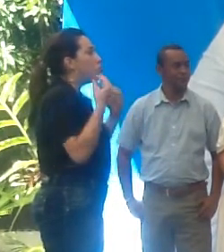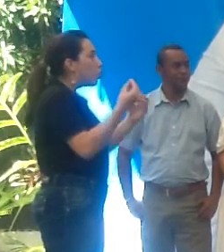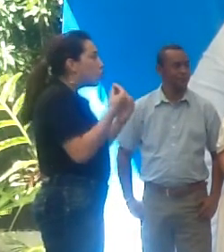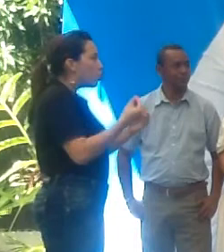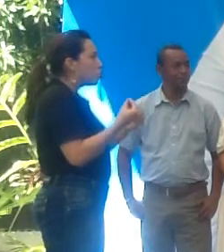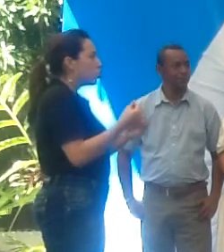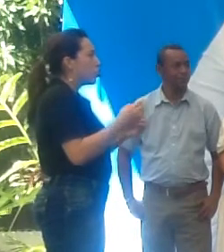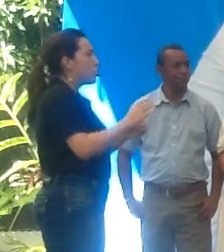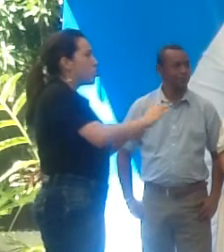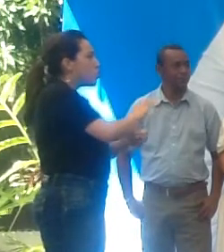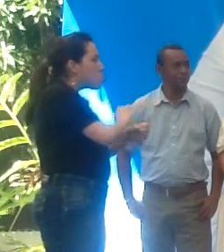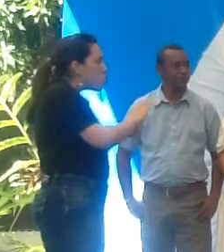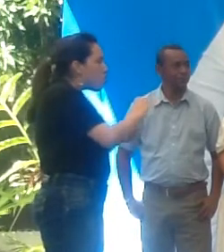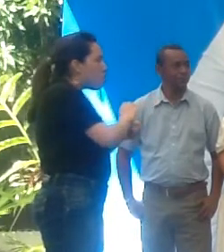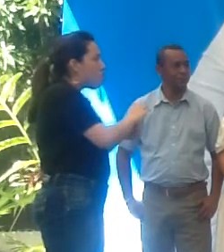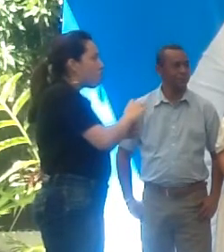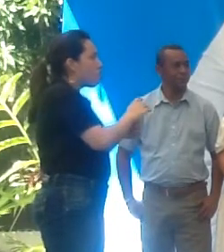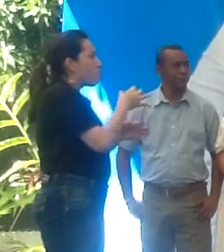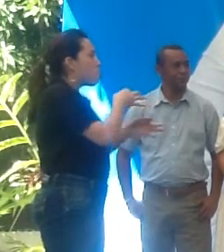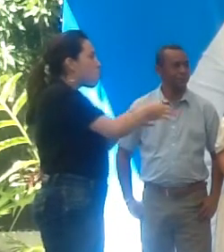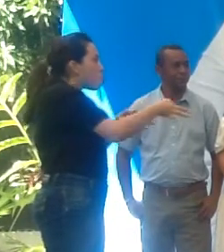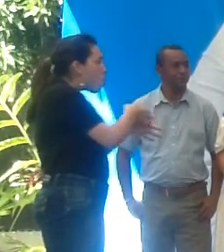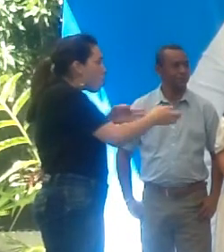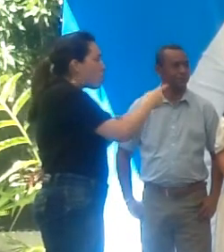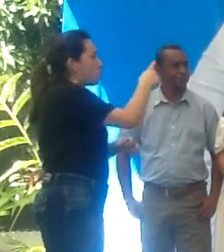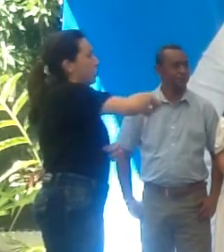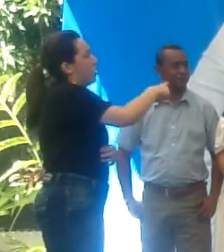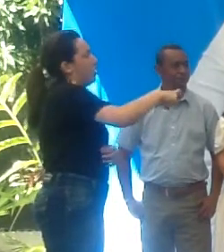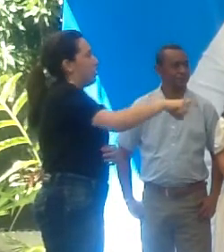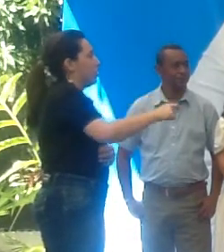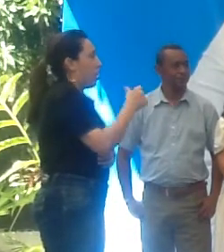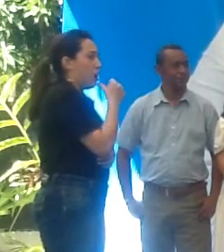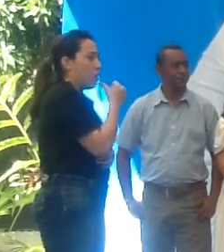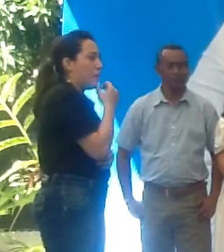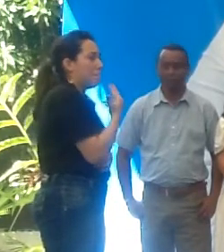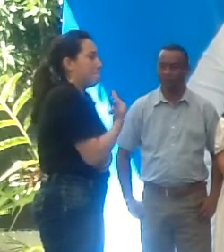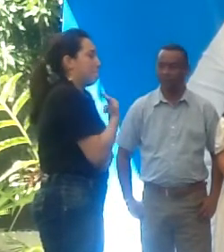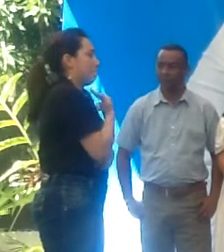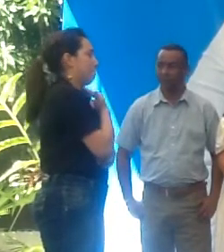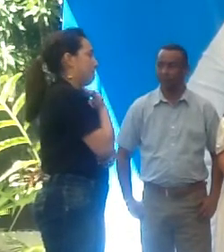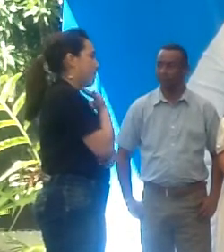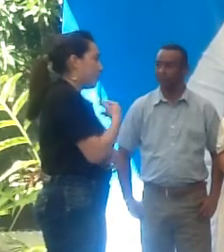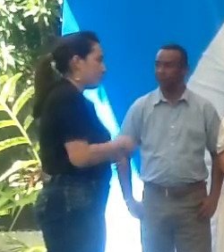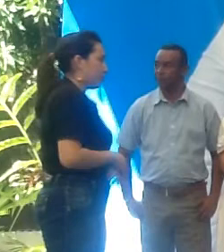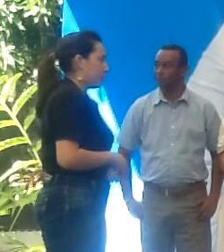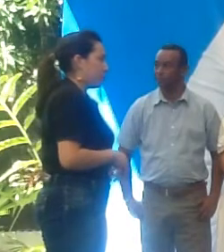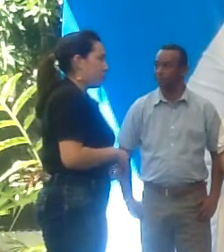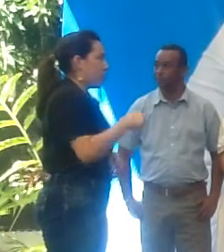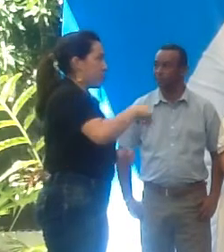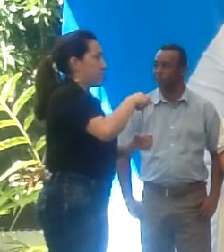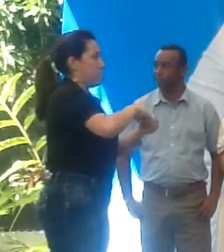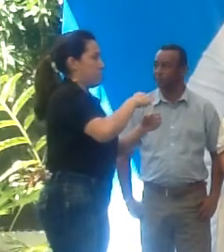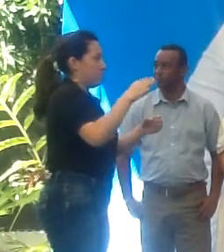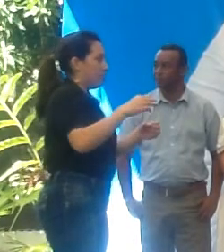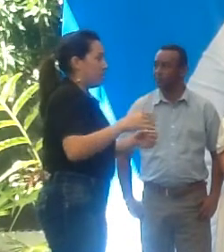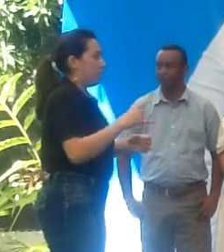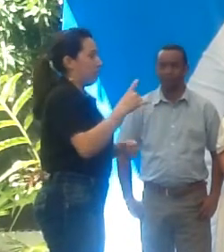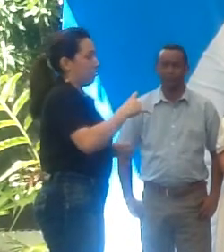ciudadanos de diferentes municipios del departamento del Magdalena. Pero además se